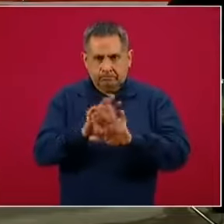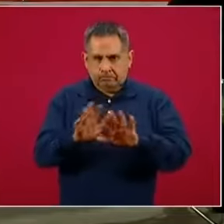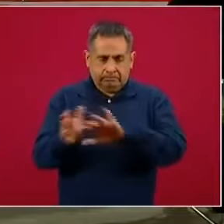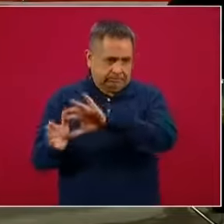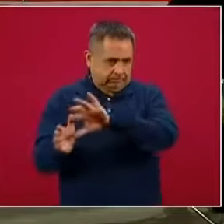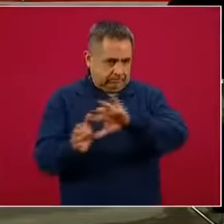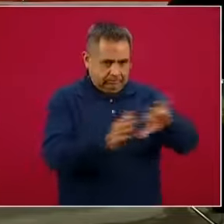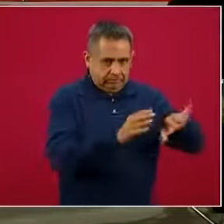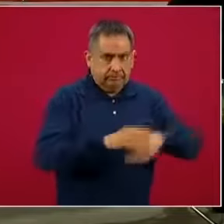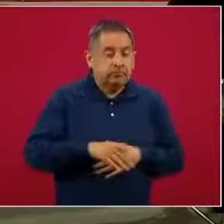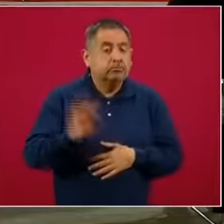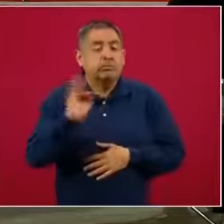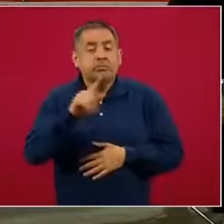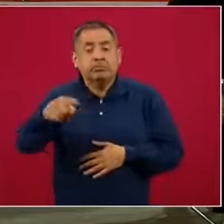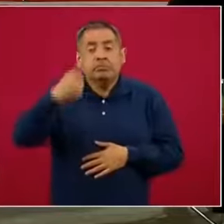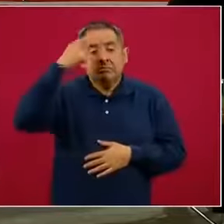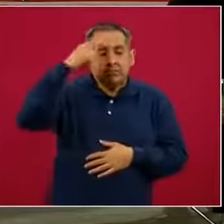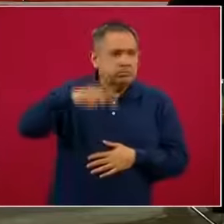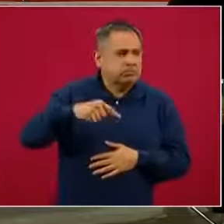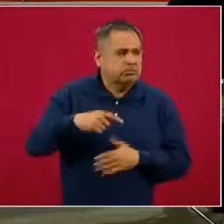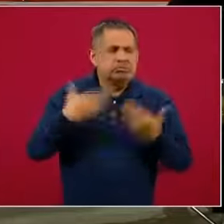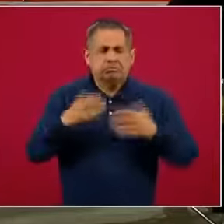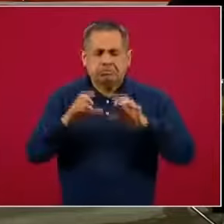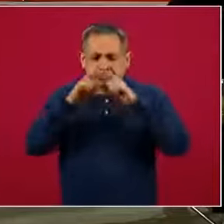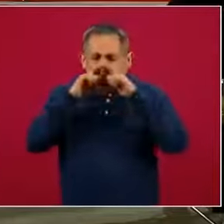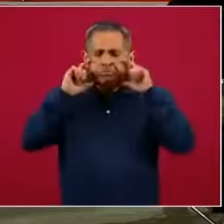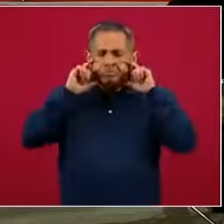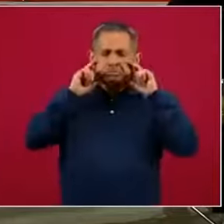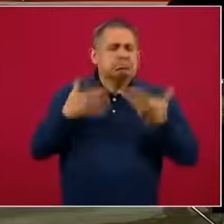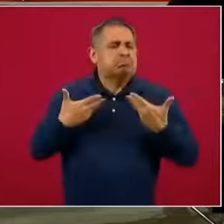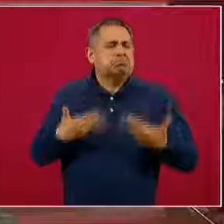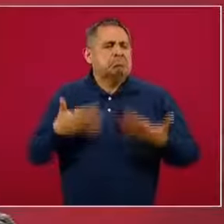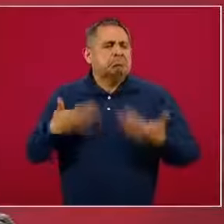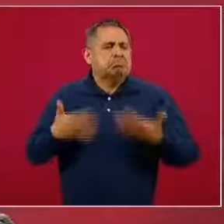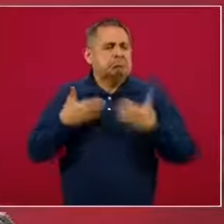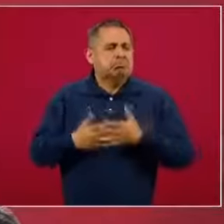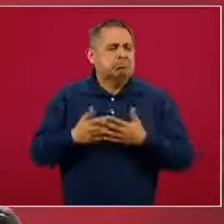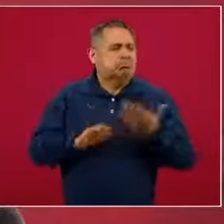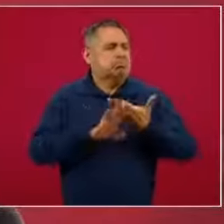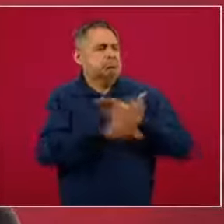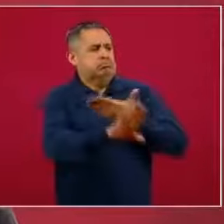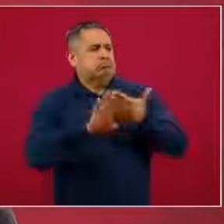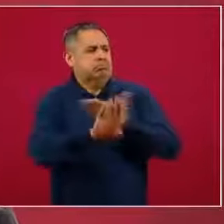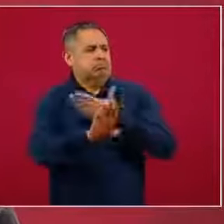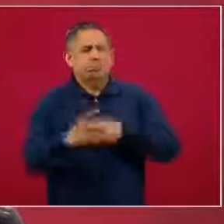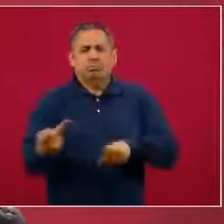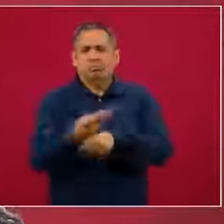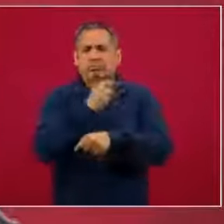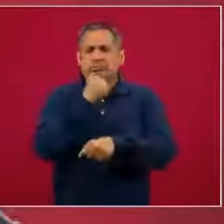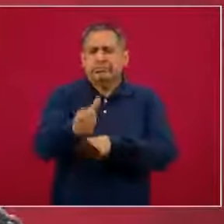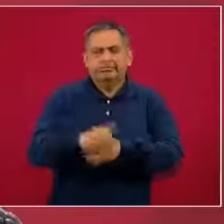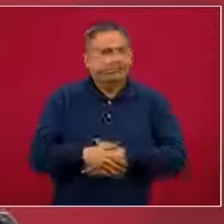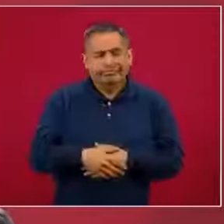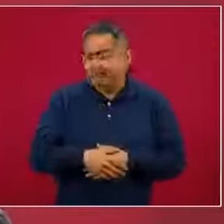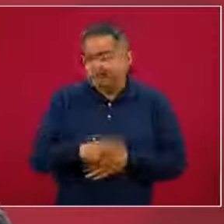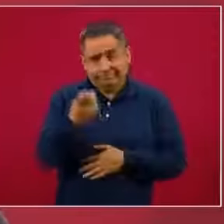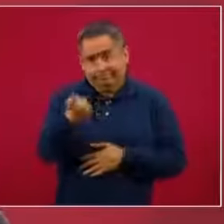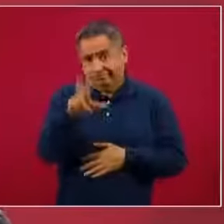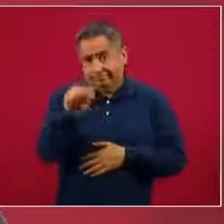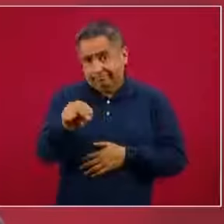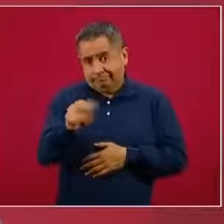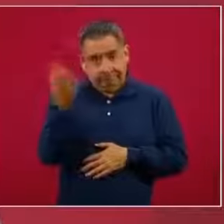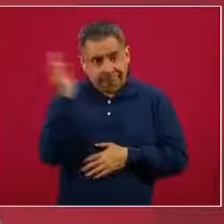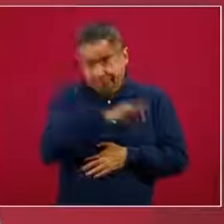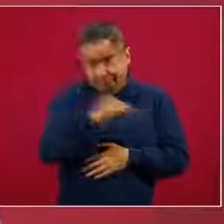aparte, si creemos que el cubrebocas es una barrera para protegerme a mí mismo porque lo estoy portando, no. Esa es una